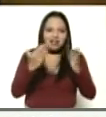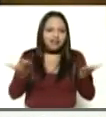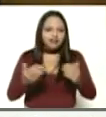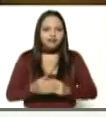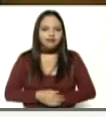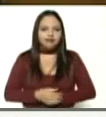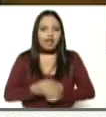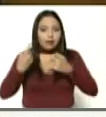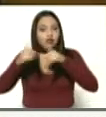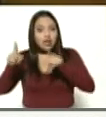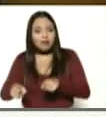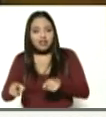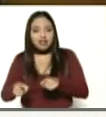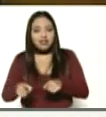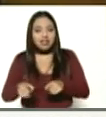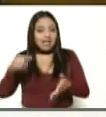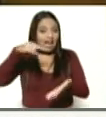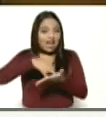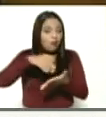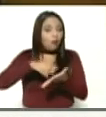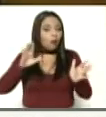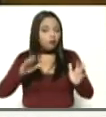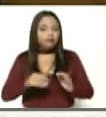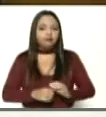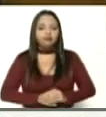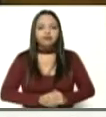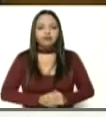Pero también hay en Carabobo, alemán,